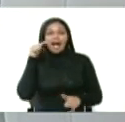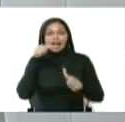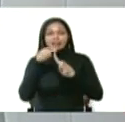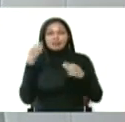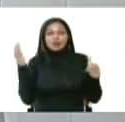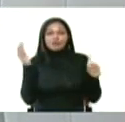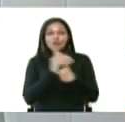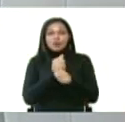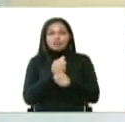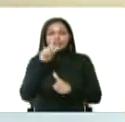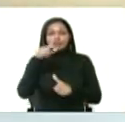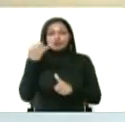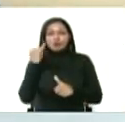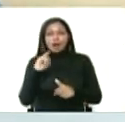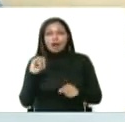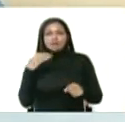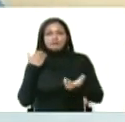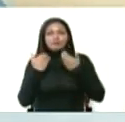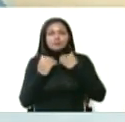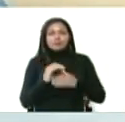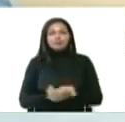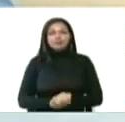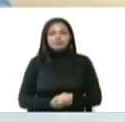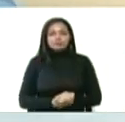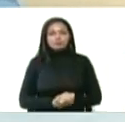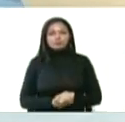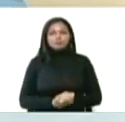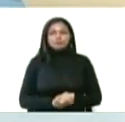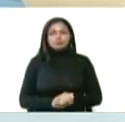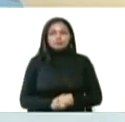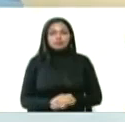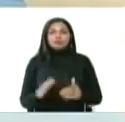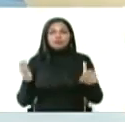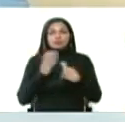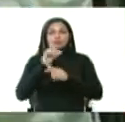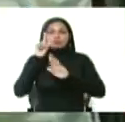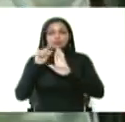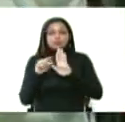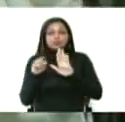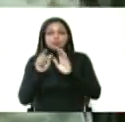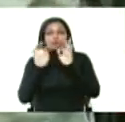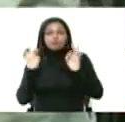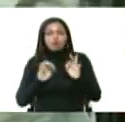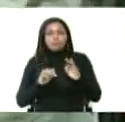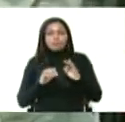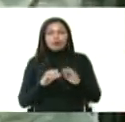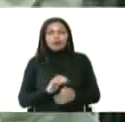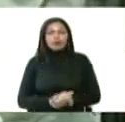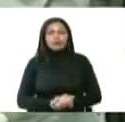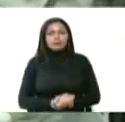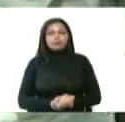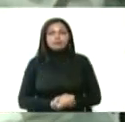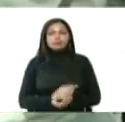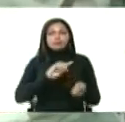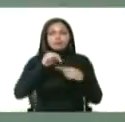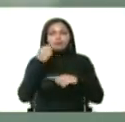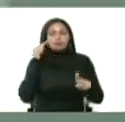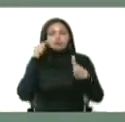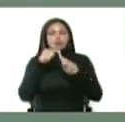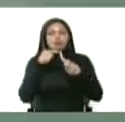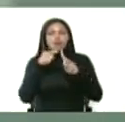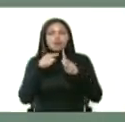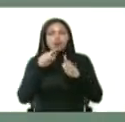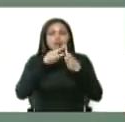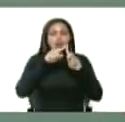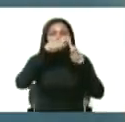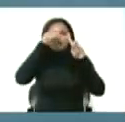la determinación. Es una lectura minuciosa de ese material genético que luego se observa en la